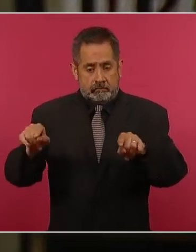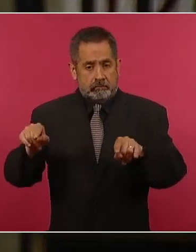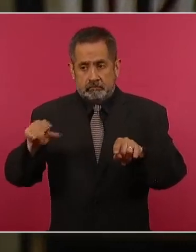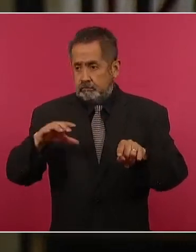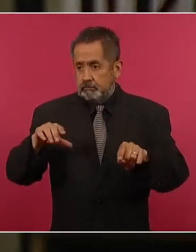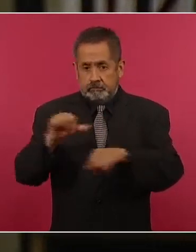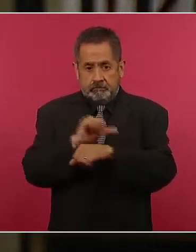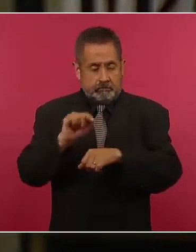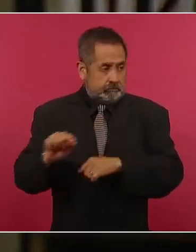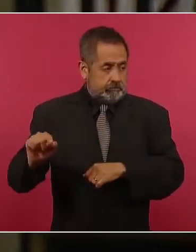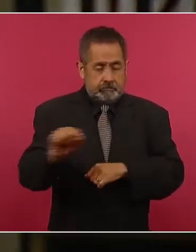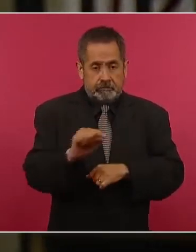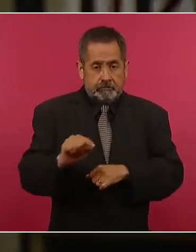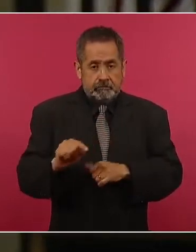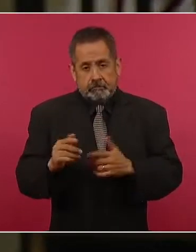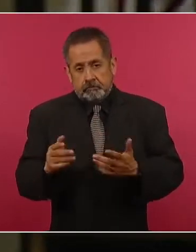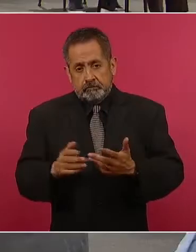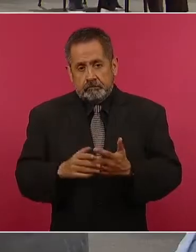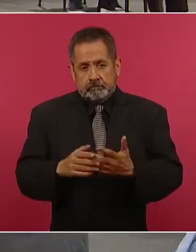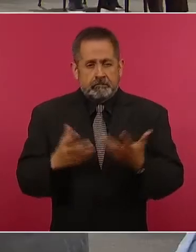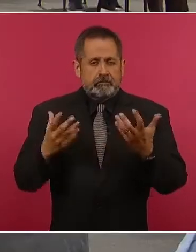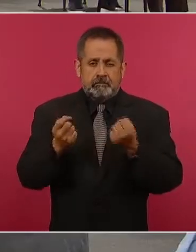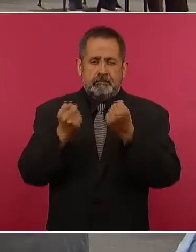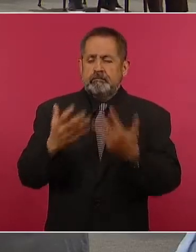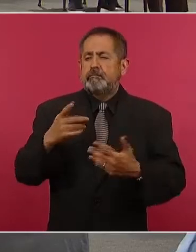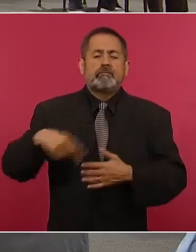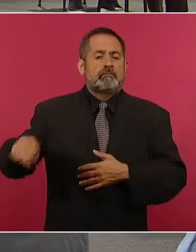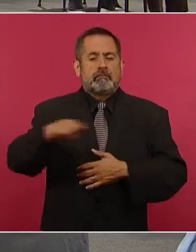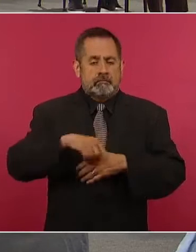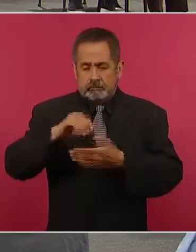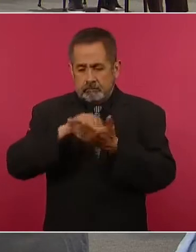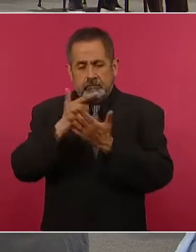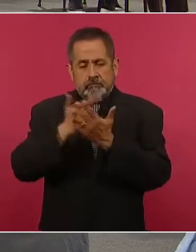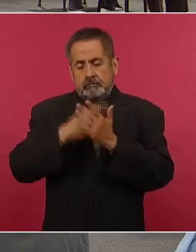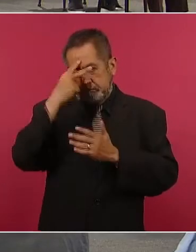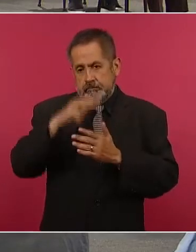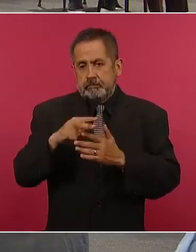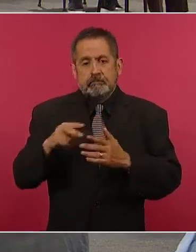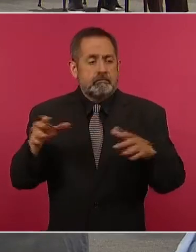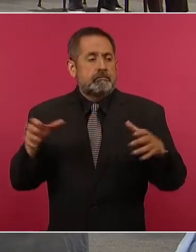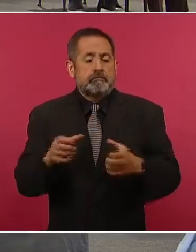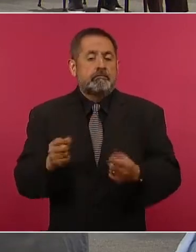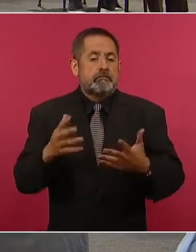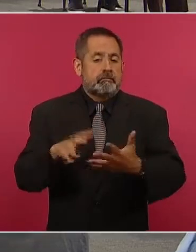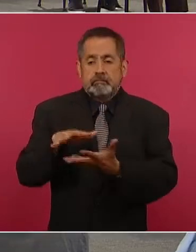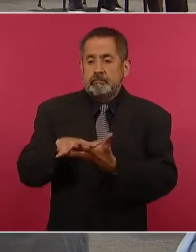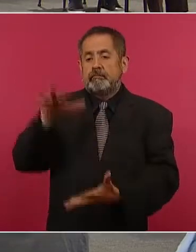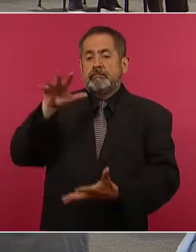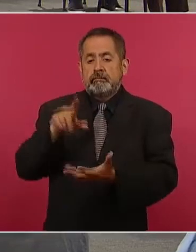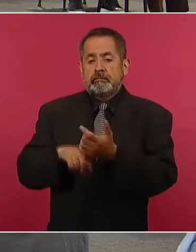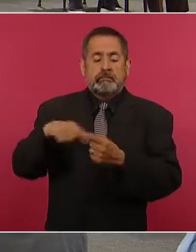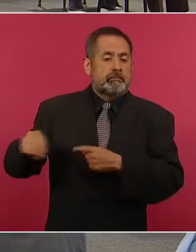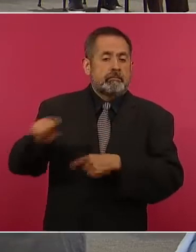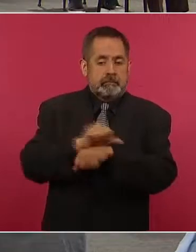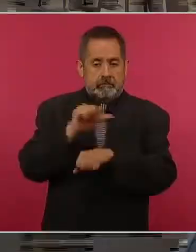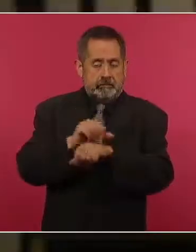automóviles de parque vehicular registrado en México. La mayoría de este parque